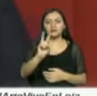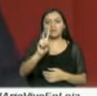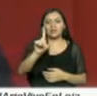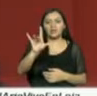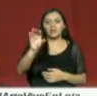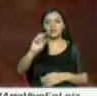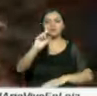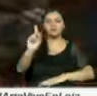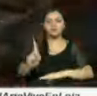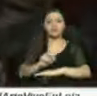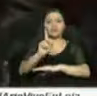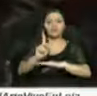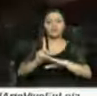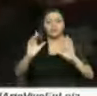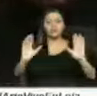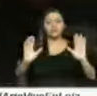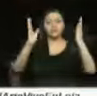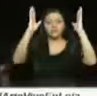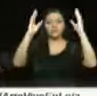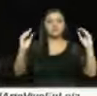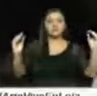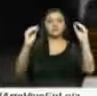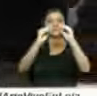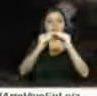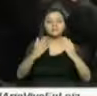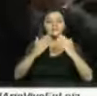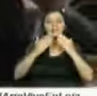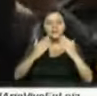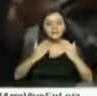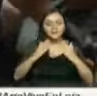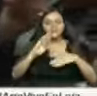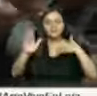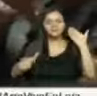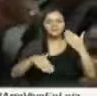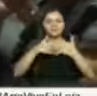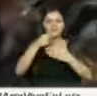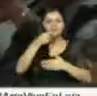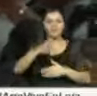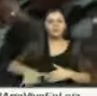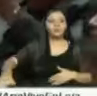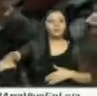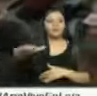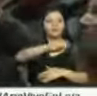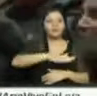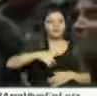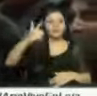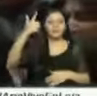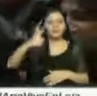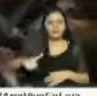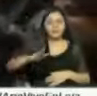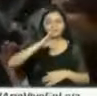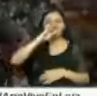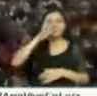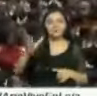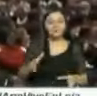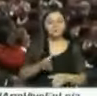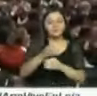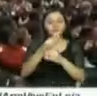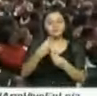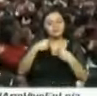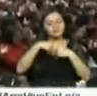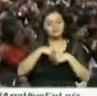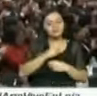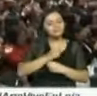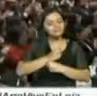festival. Y un gracias profundo a todo el pueblo de Loja, que como siempre nos acoge con